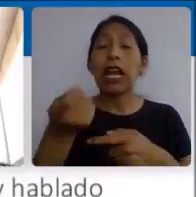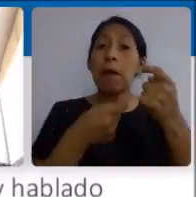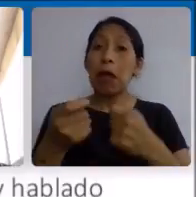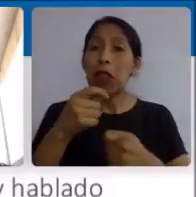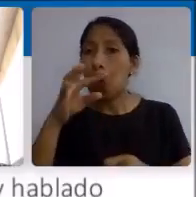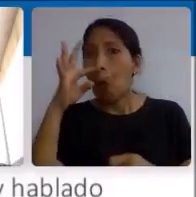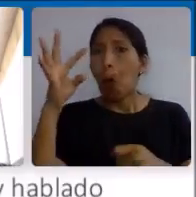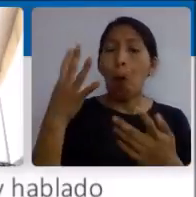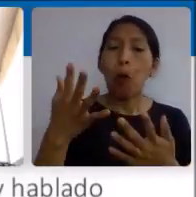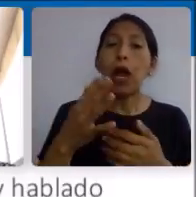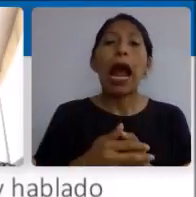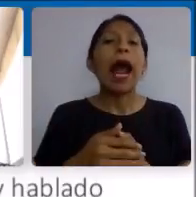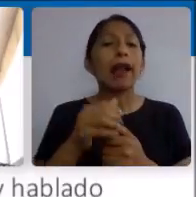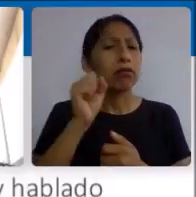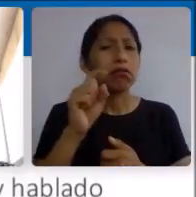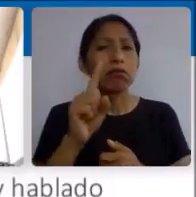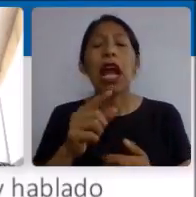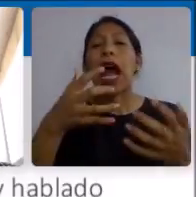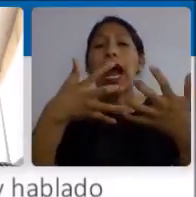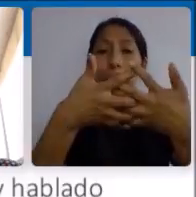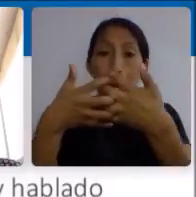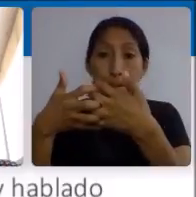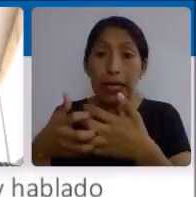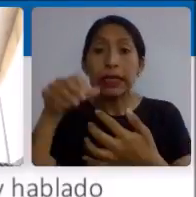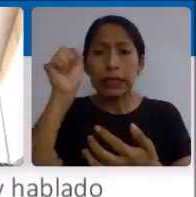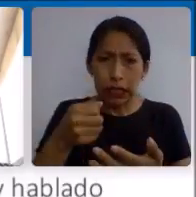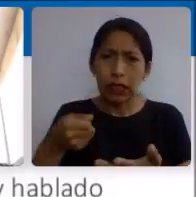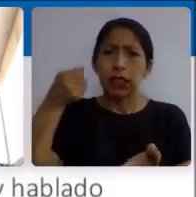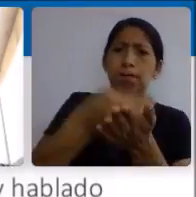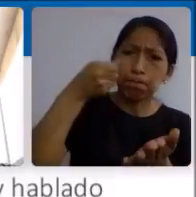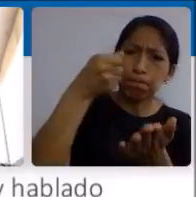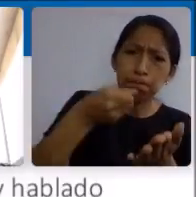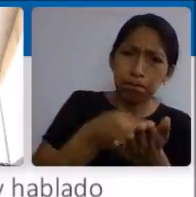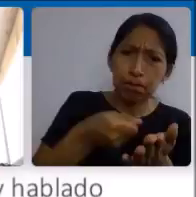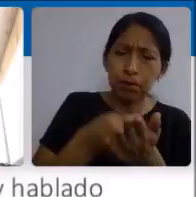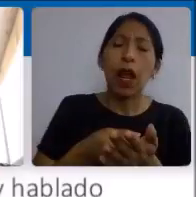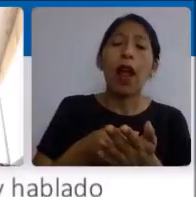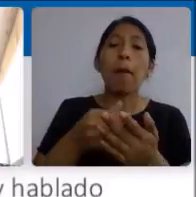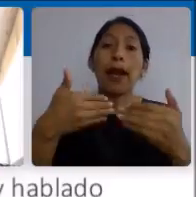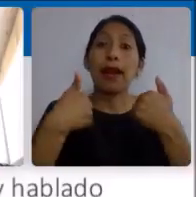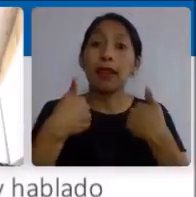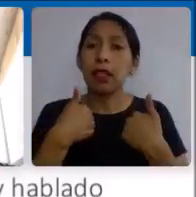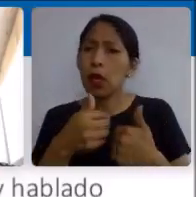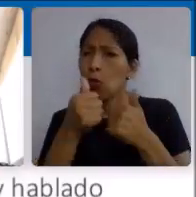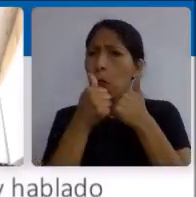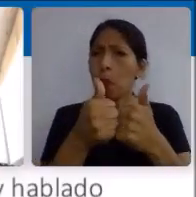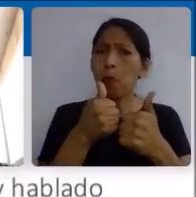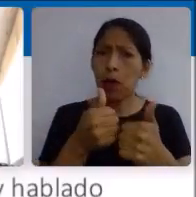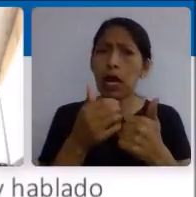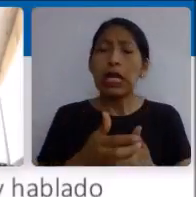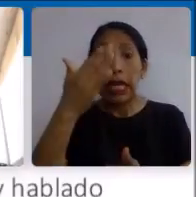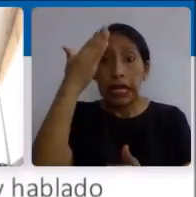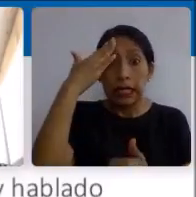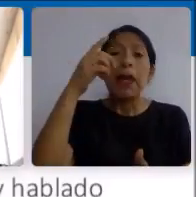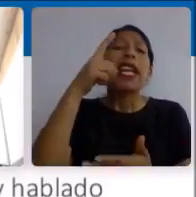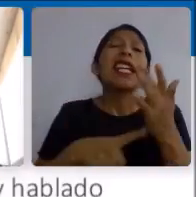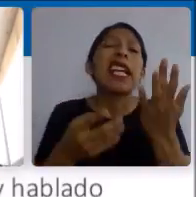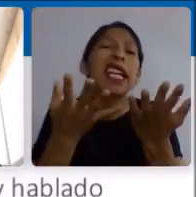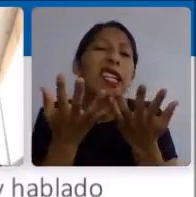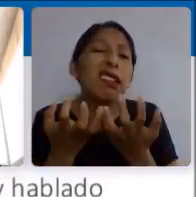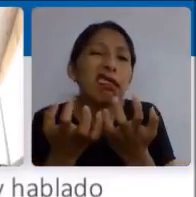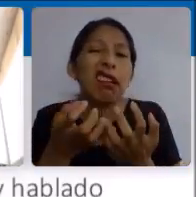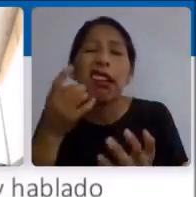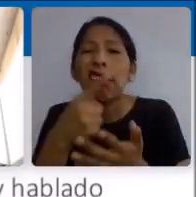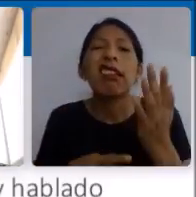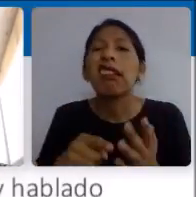que invierten mucho dinero para poder especializarse en estos segmentos, ¿no? Y hay que saber qué es lo que está buscando